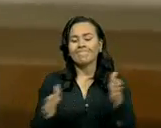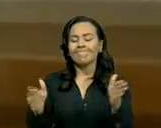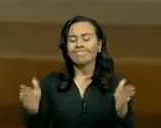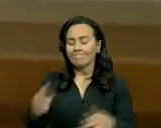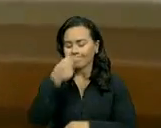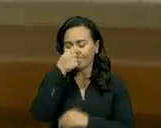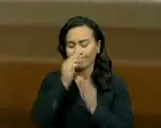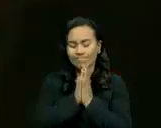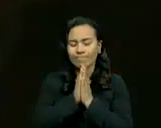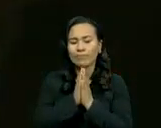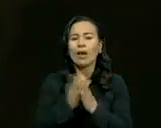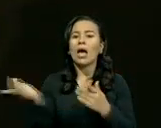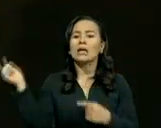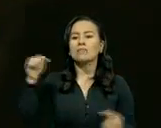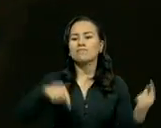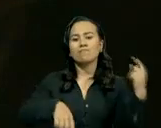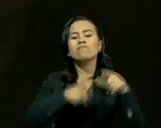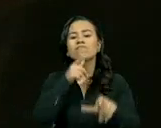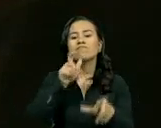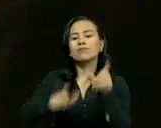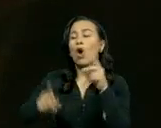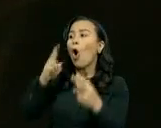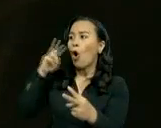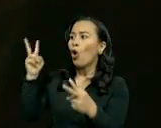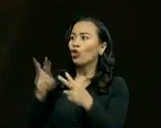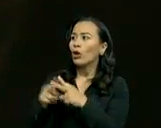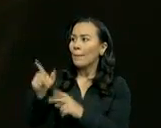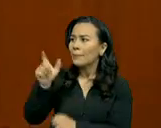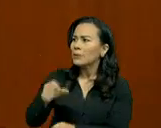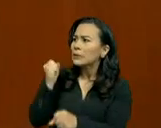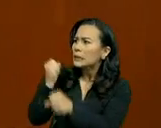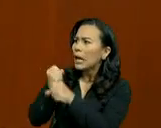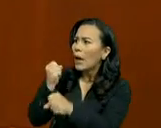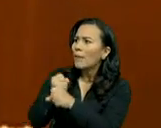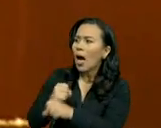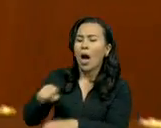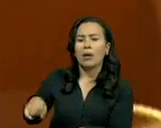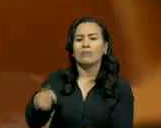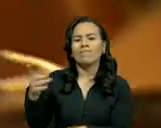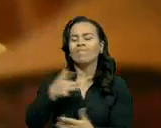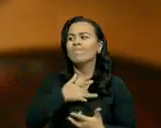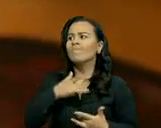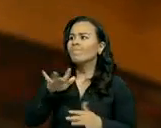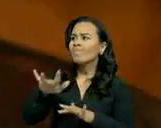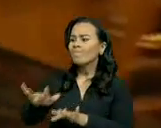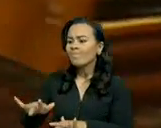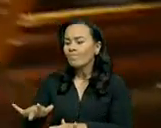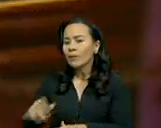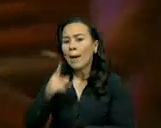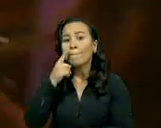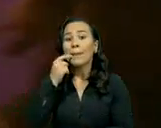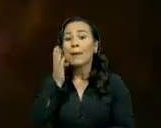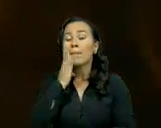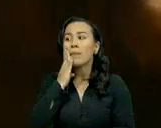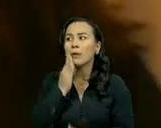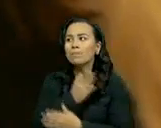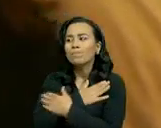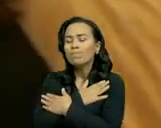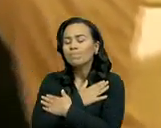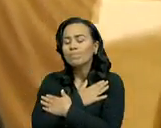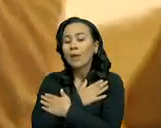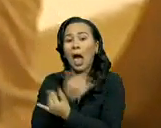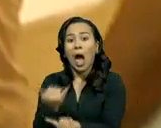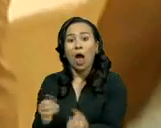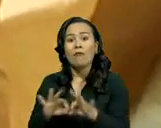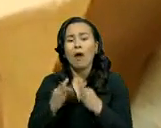se hicieron presentes quienes lo conocían al trabajador judicial, a dar el pésame a sus padres. ¿Cómo han dejado ahorita una